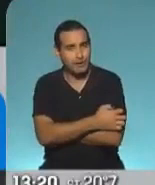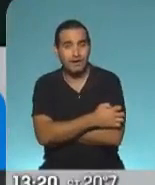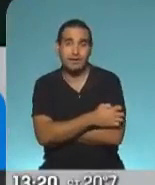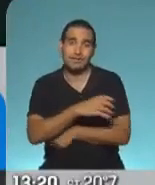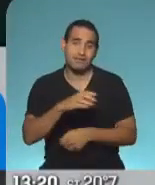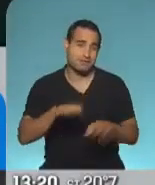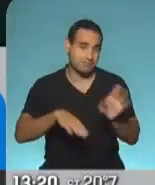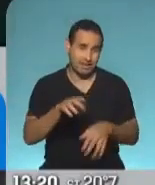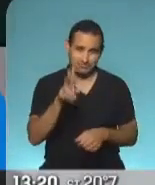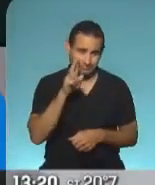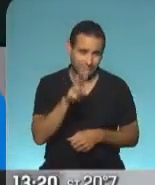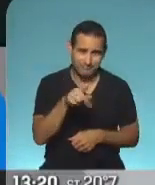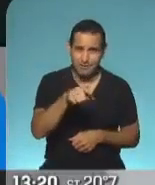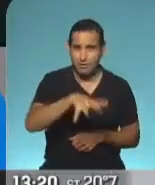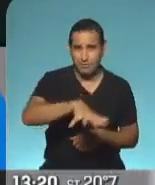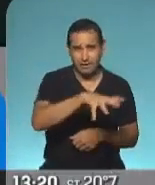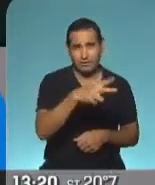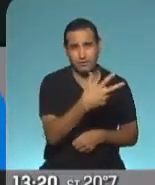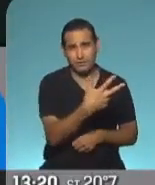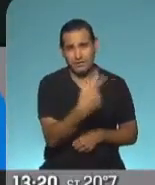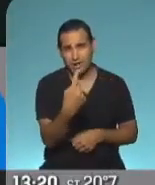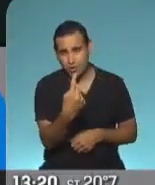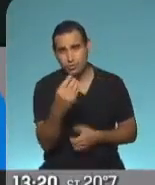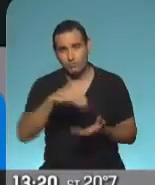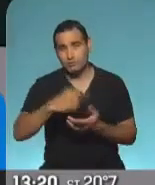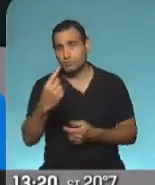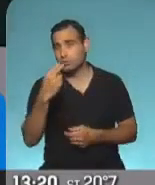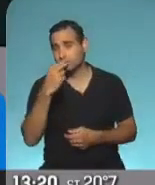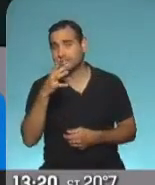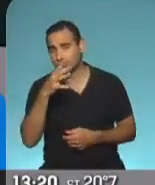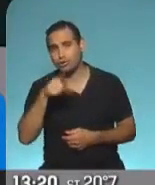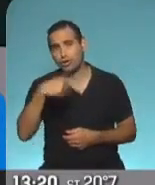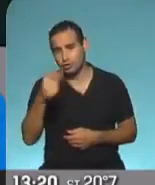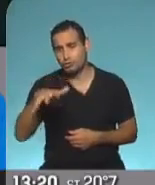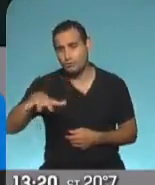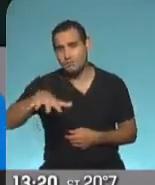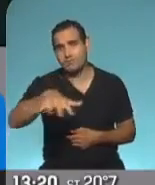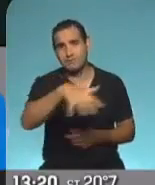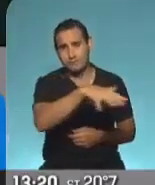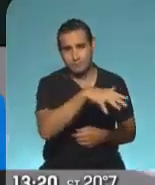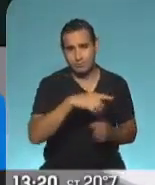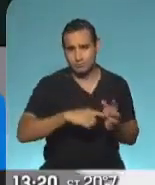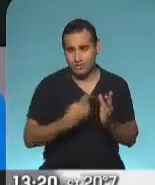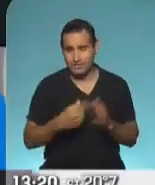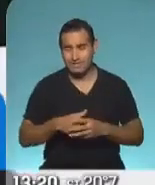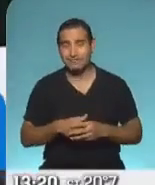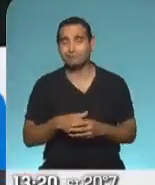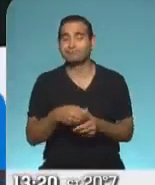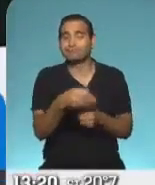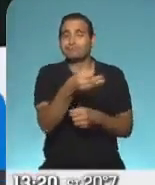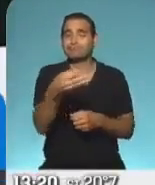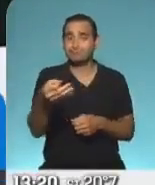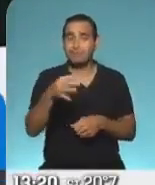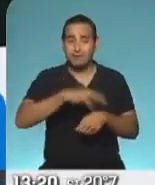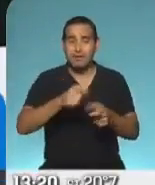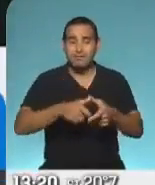bueno, lo que hemos visto sobre los barrios de la Villa 31 y también la 1114, además de otros asentamientos en Ciudad de Buenos Aires. Absolutamente, las epidemias